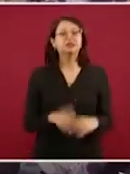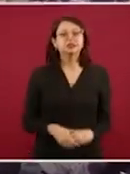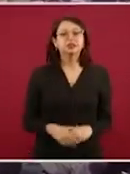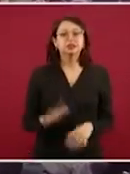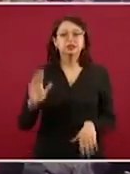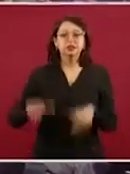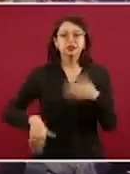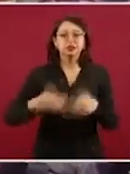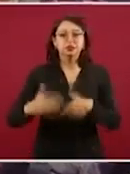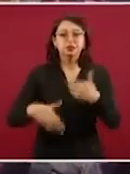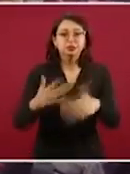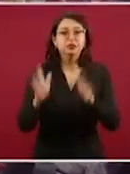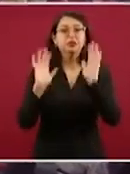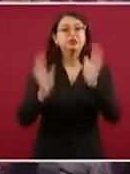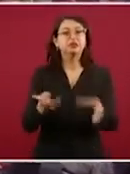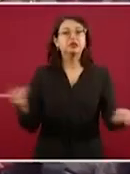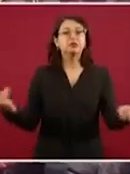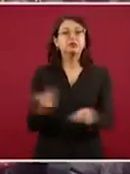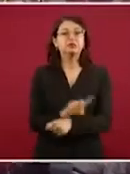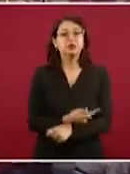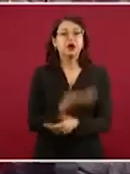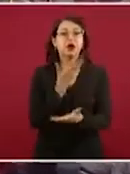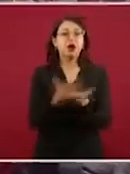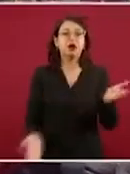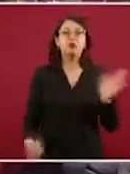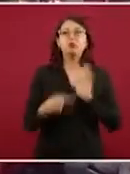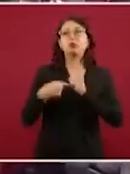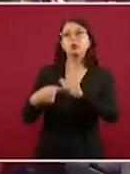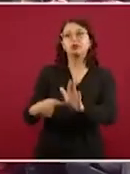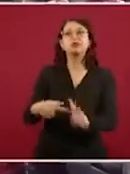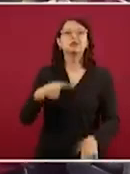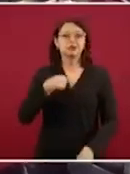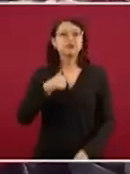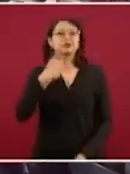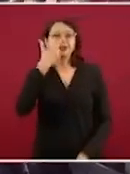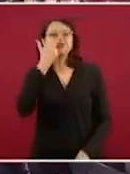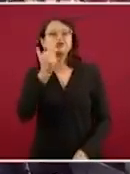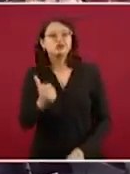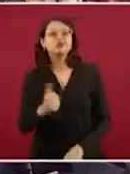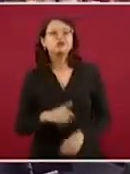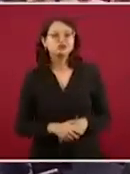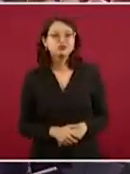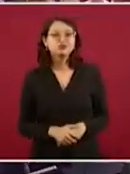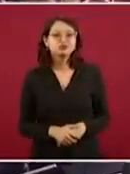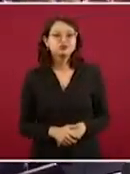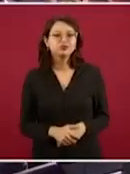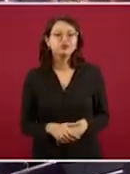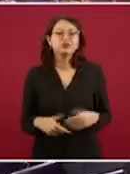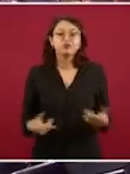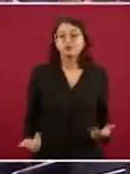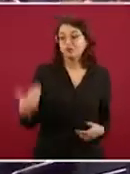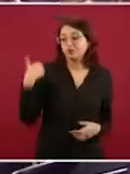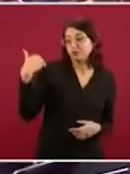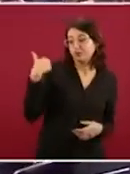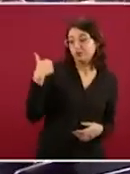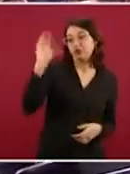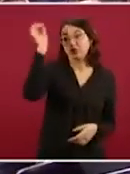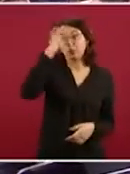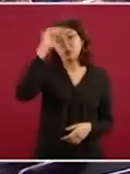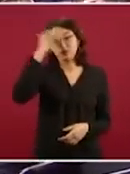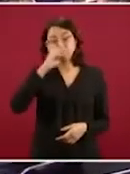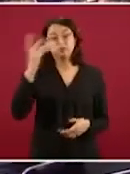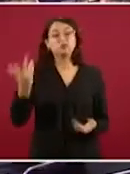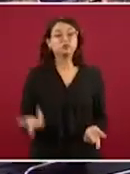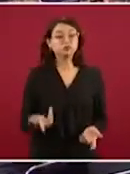Ayer me preguntaron que si qué opinaba, si se iba a solicitar que se